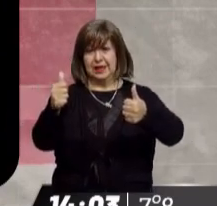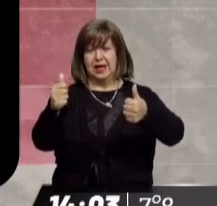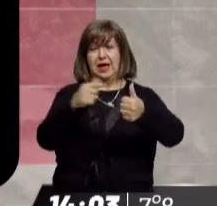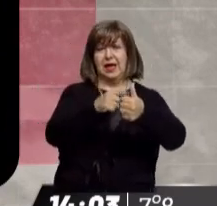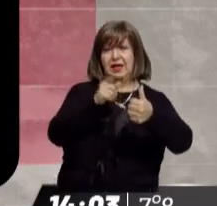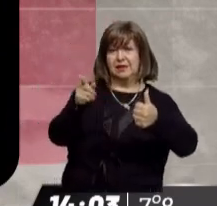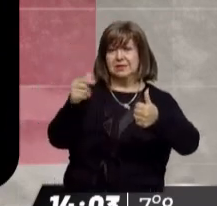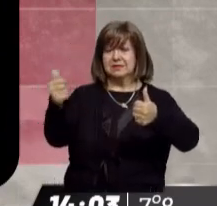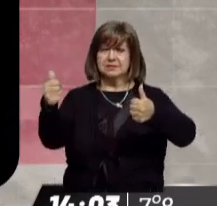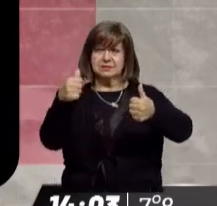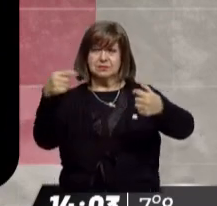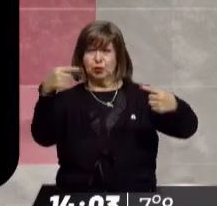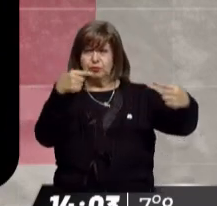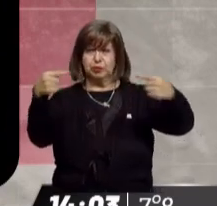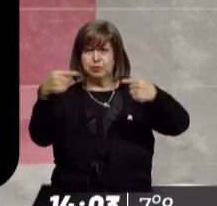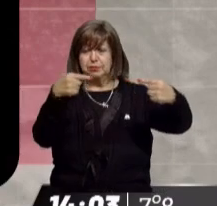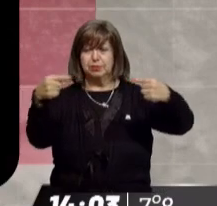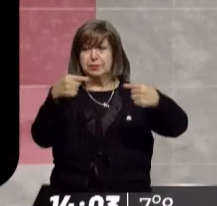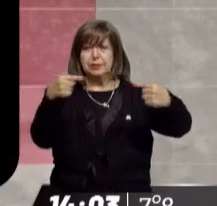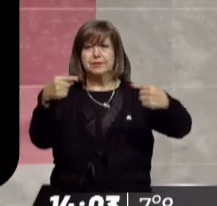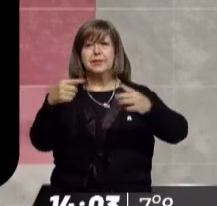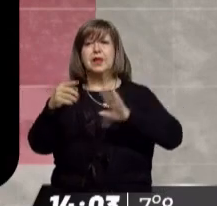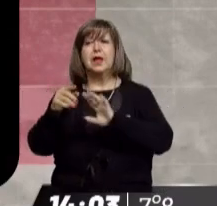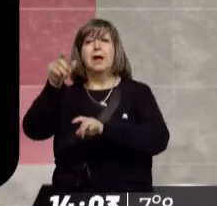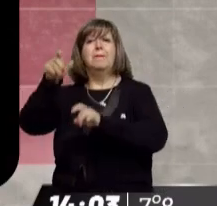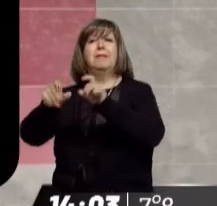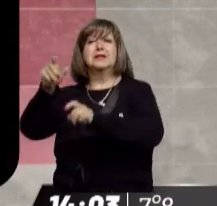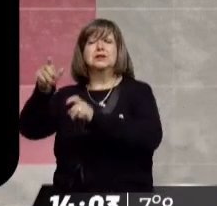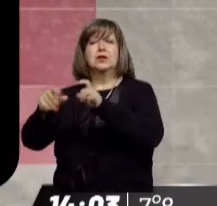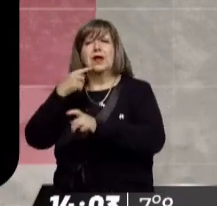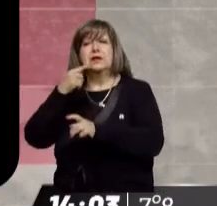salud del actual presidente, ¿no? Es que esto despierta los rumores claro. del estado de